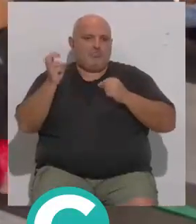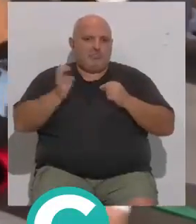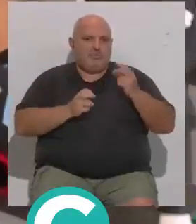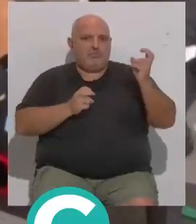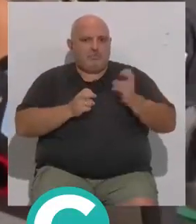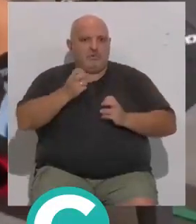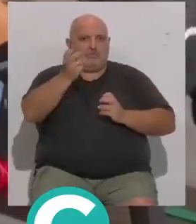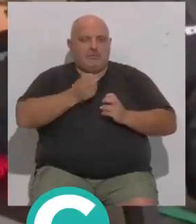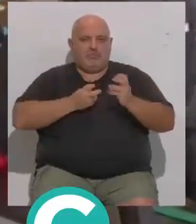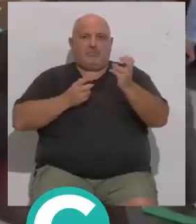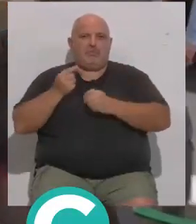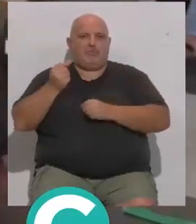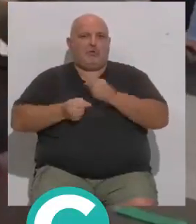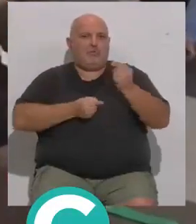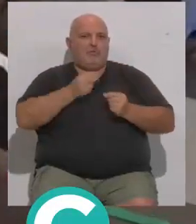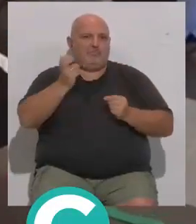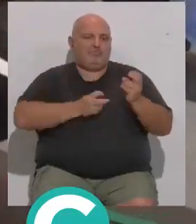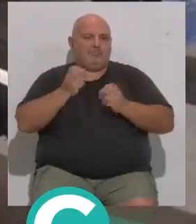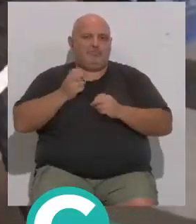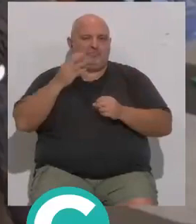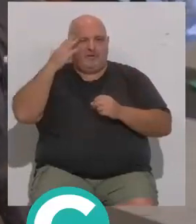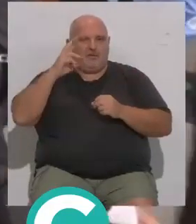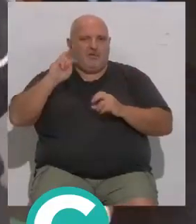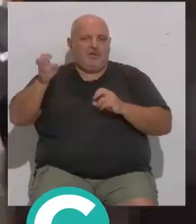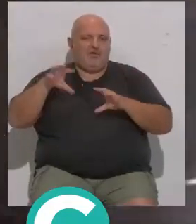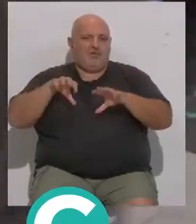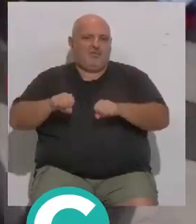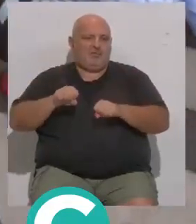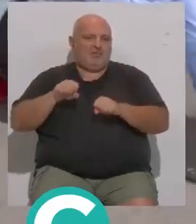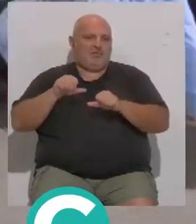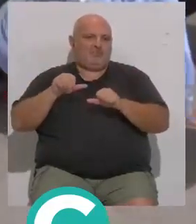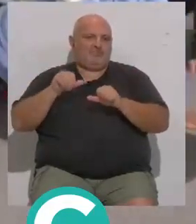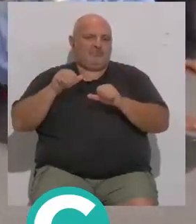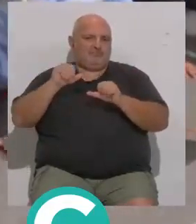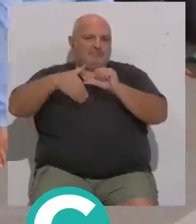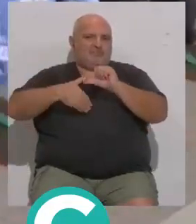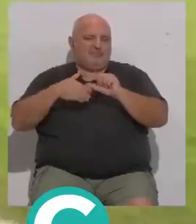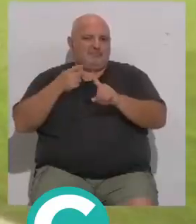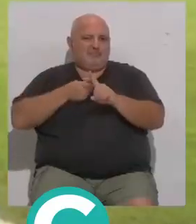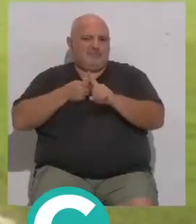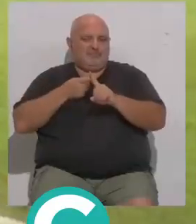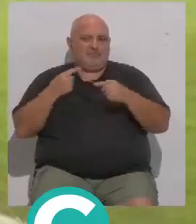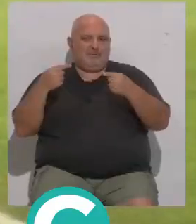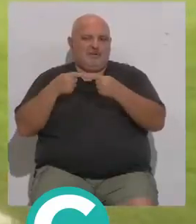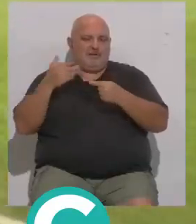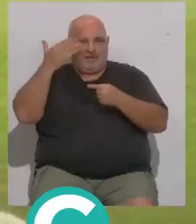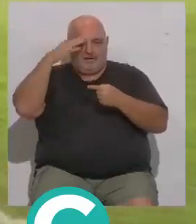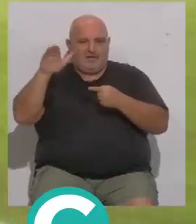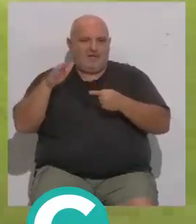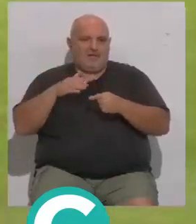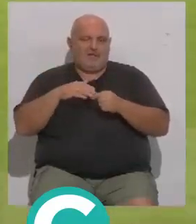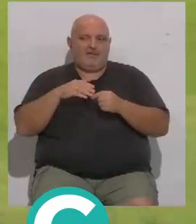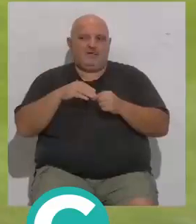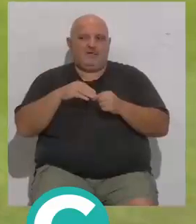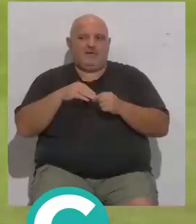un partido en Uruguay, en Montevideo, que jugaba Nacional con Luis Suárez, con el River